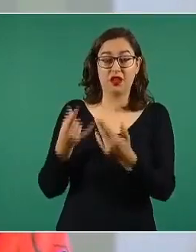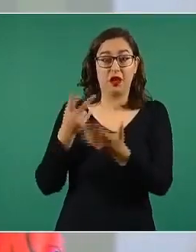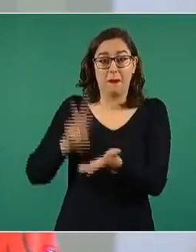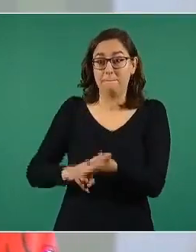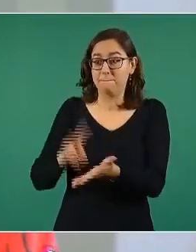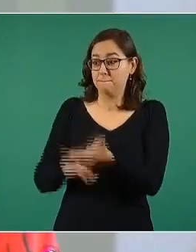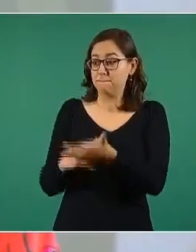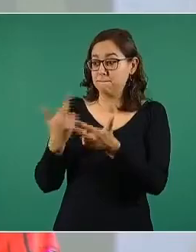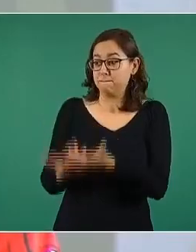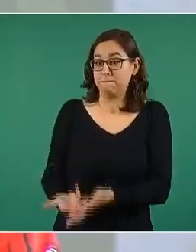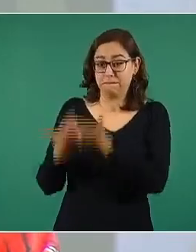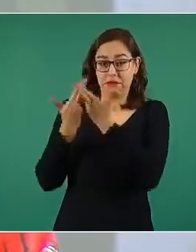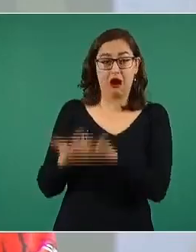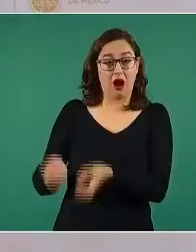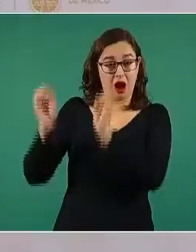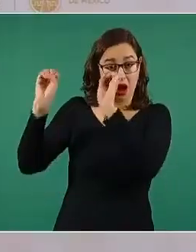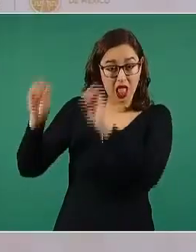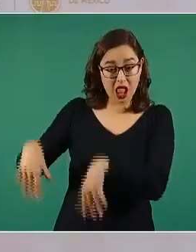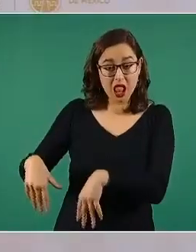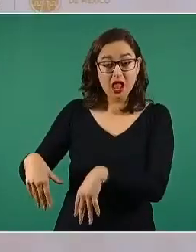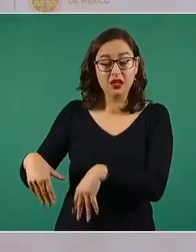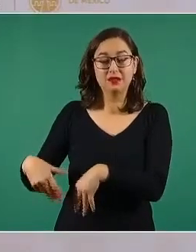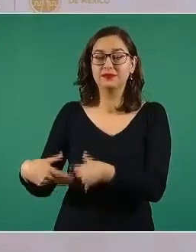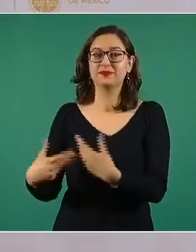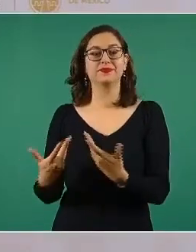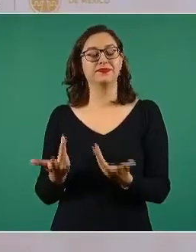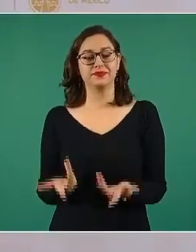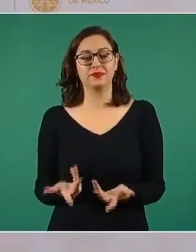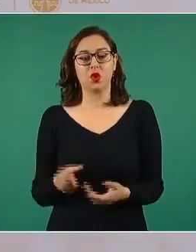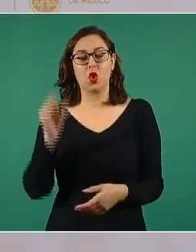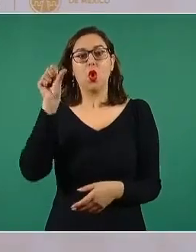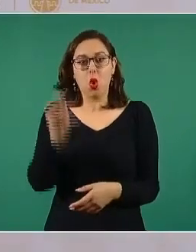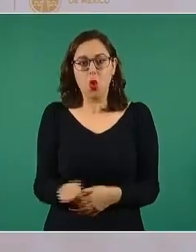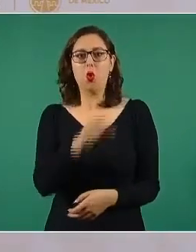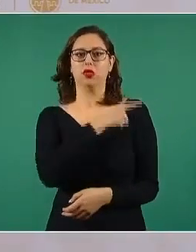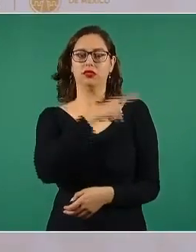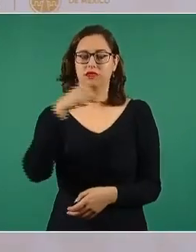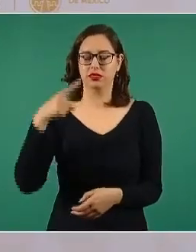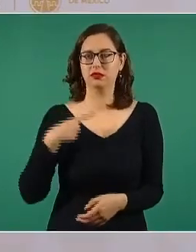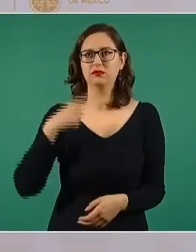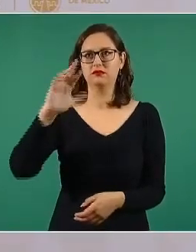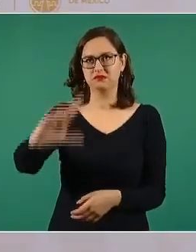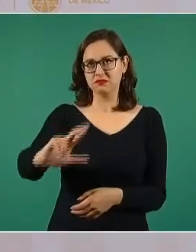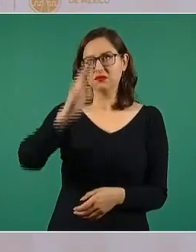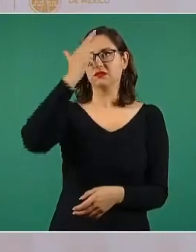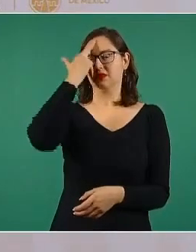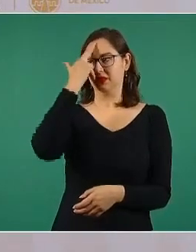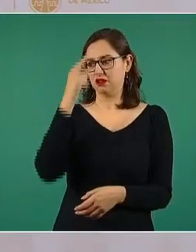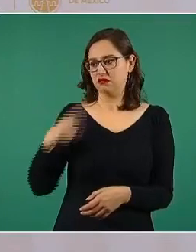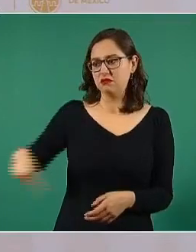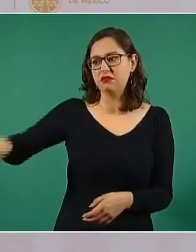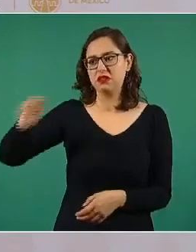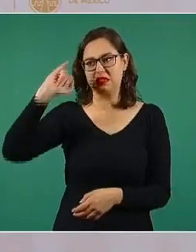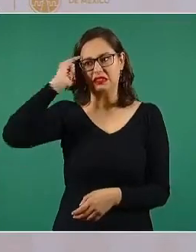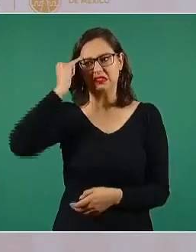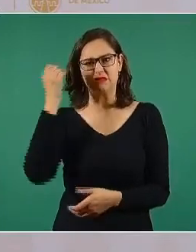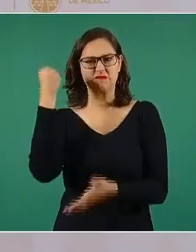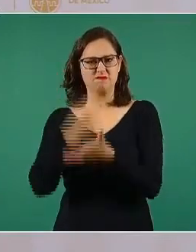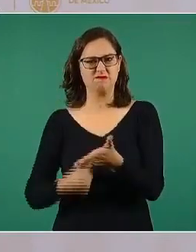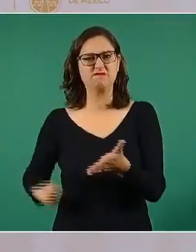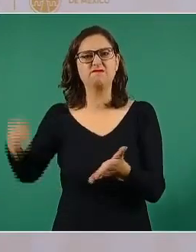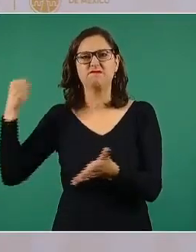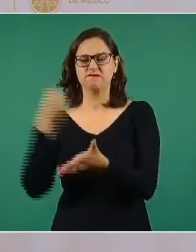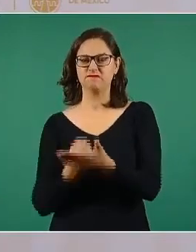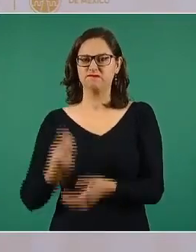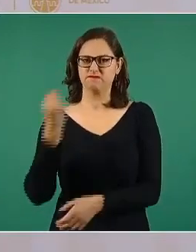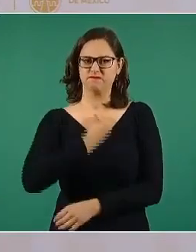pueblos originarios. Hablar hoy de México Tenochtitlan y los 500 años de resistencia obliga